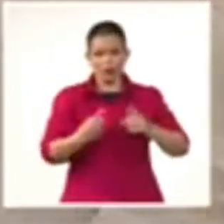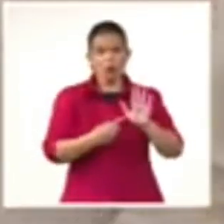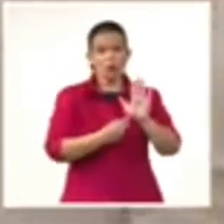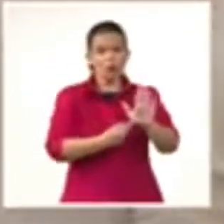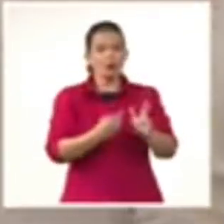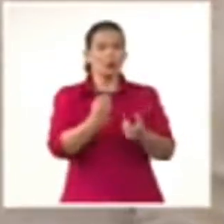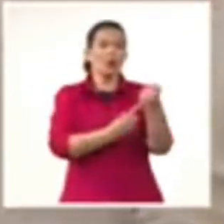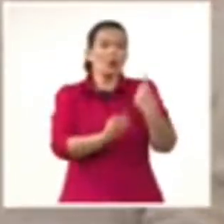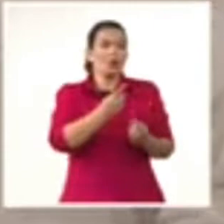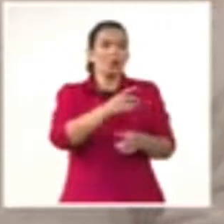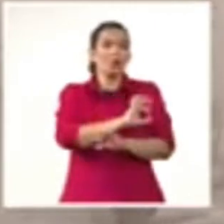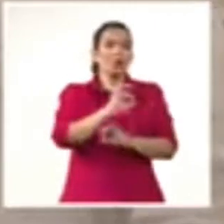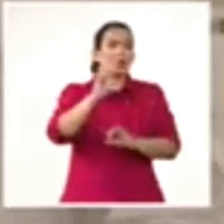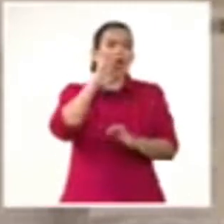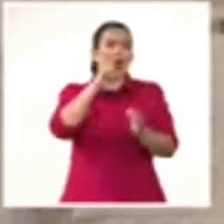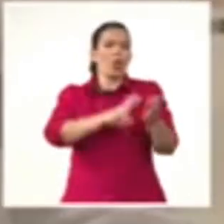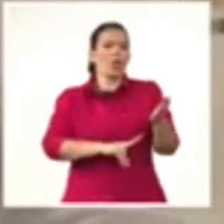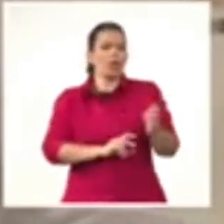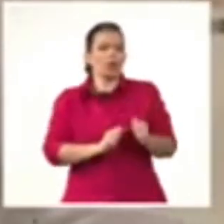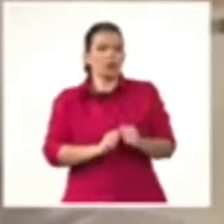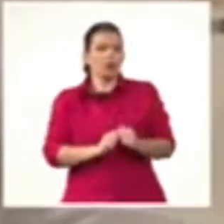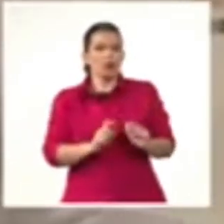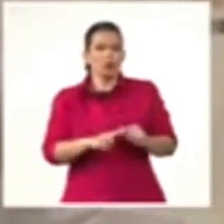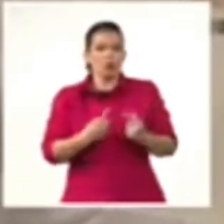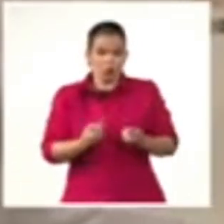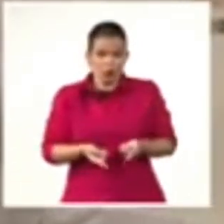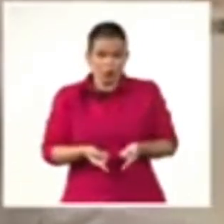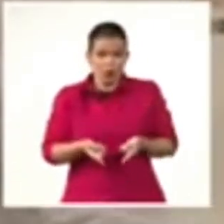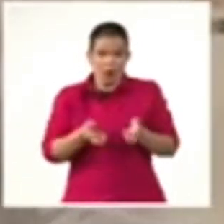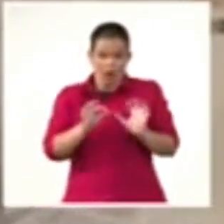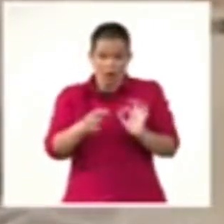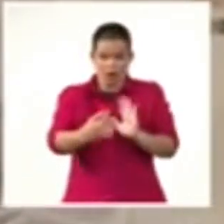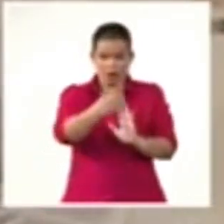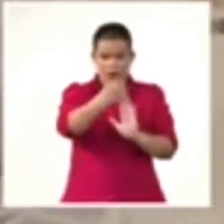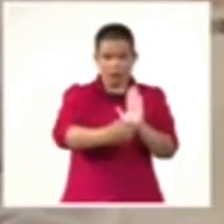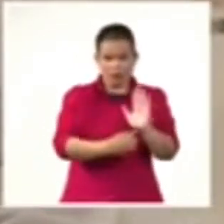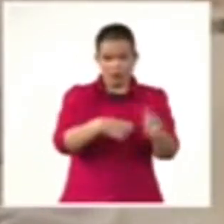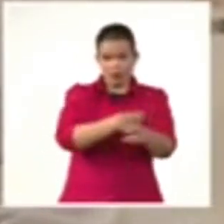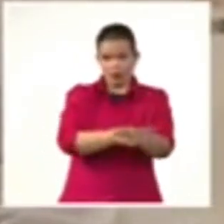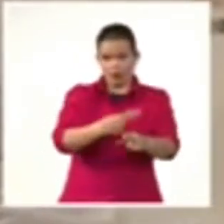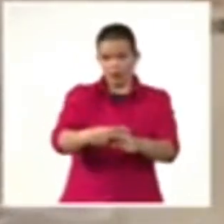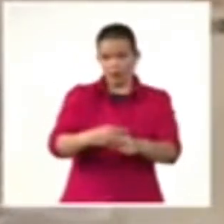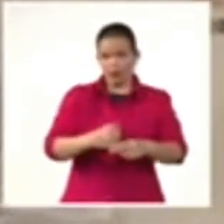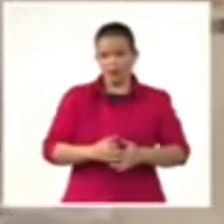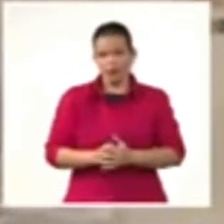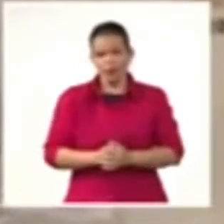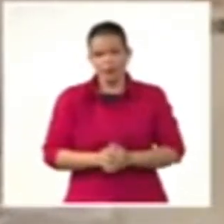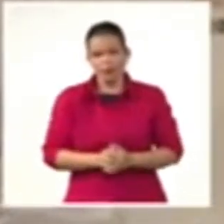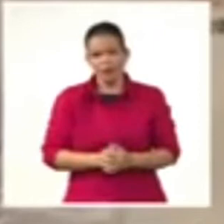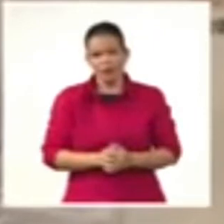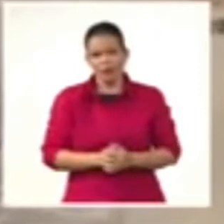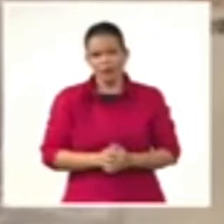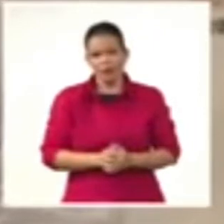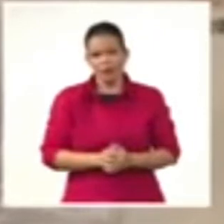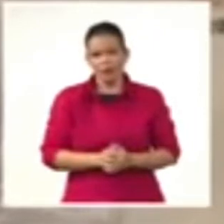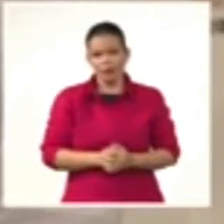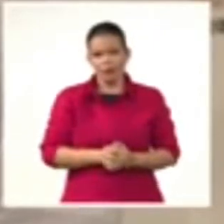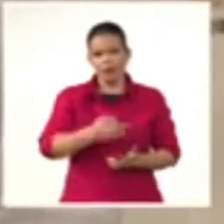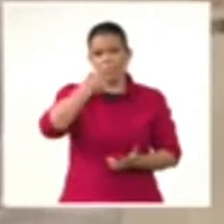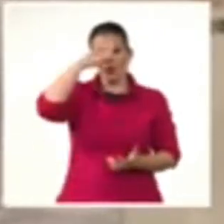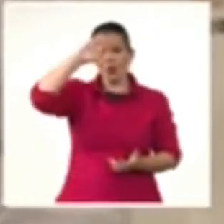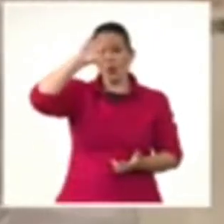que eso ocurriera, como dicen los hermanos venezolanos, difícilmente los cubanos del futuro llegarían a